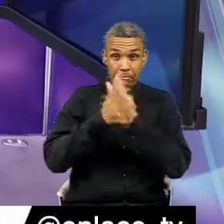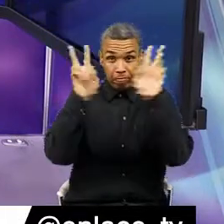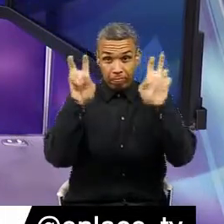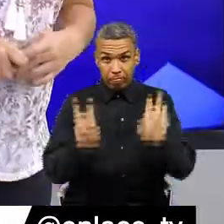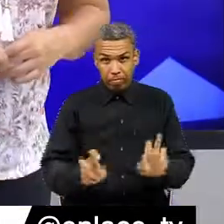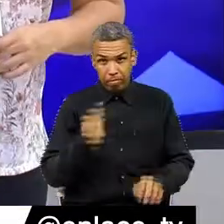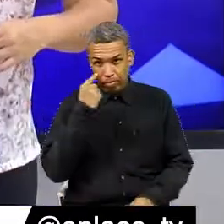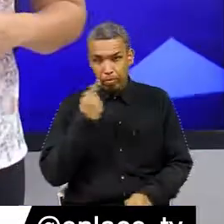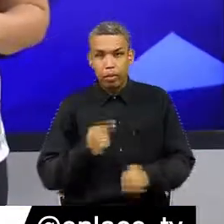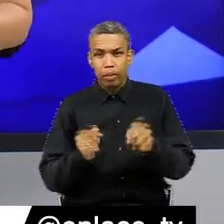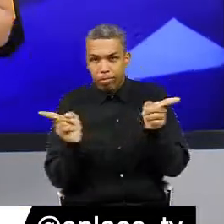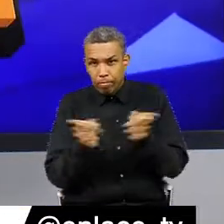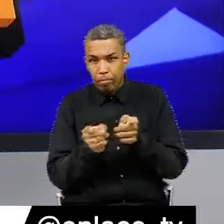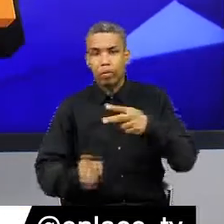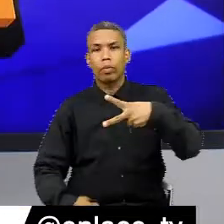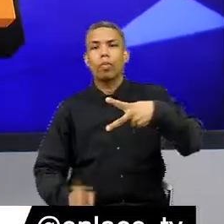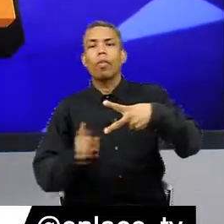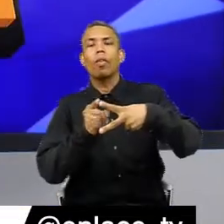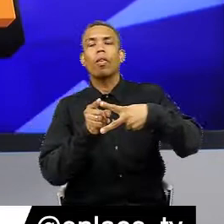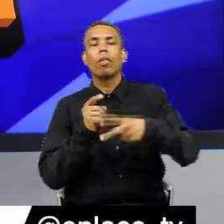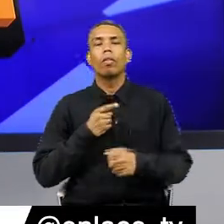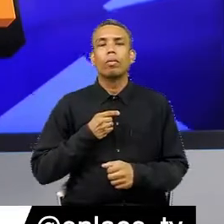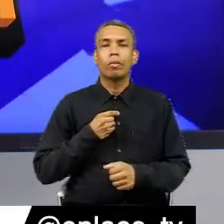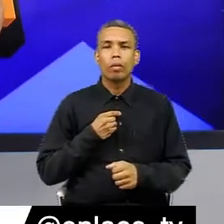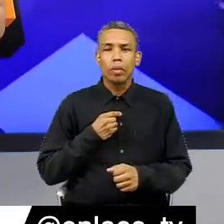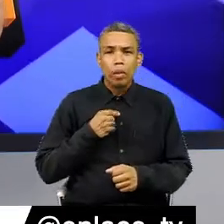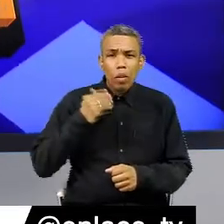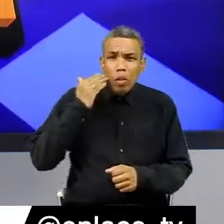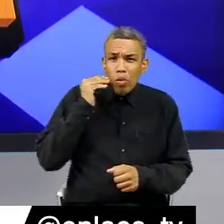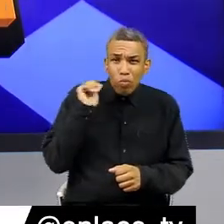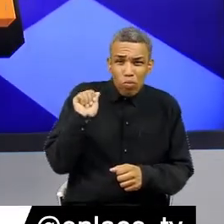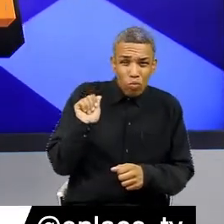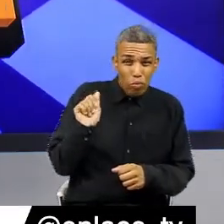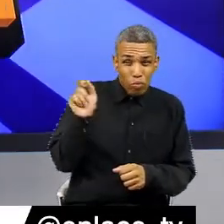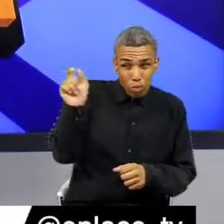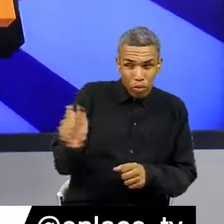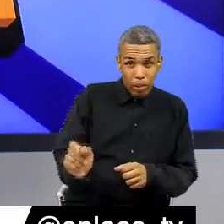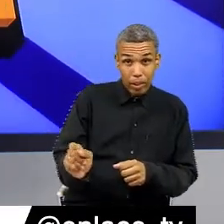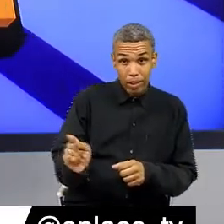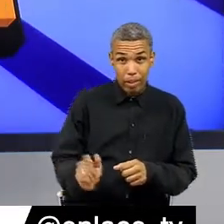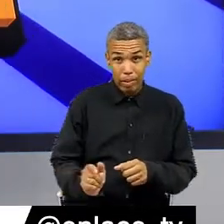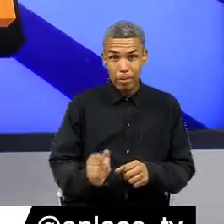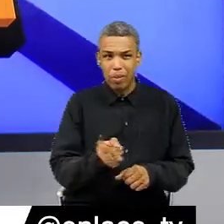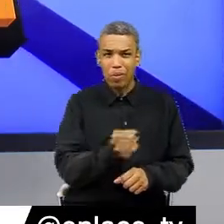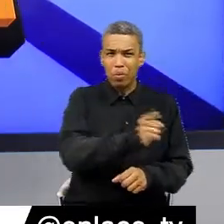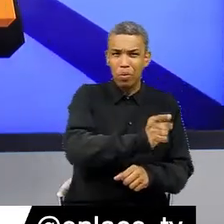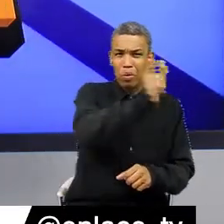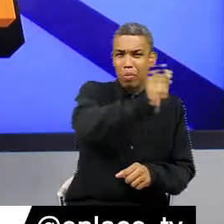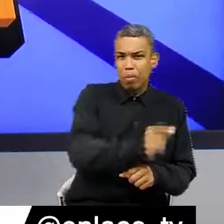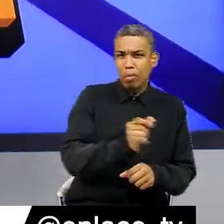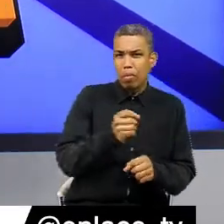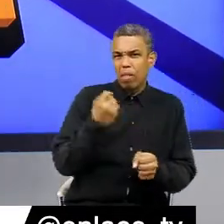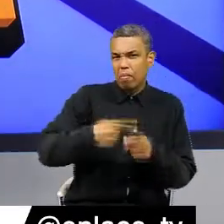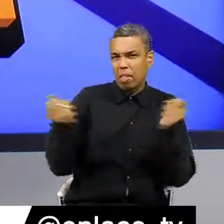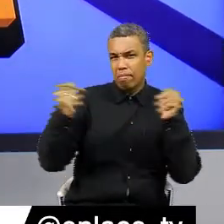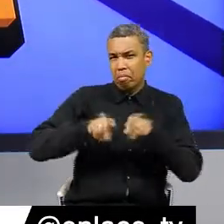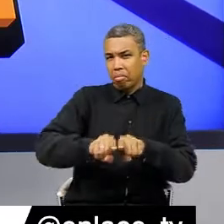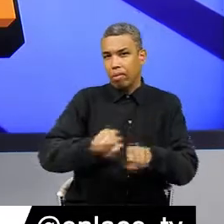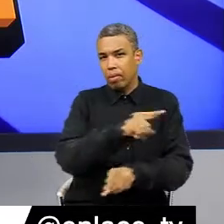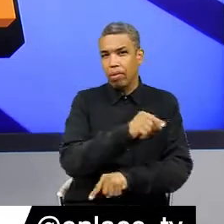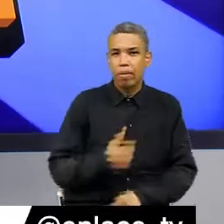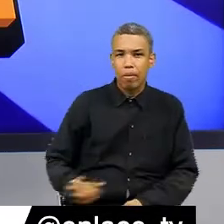titulares. Una mujer fue brutalmente atacada por su excompañero sentimental. El hecho se registró en el municipio de